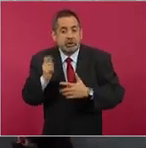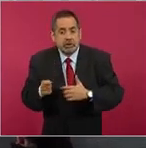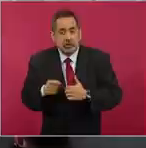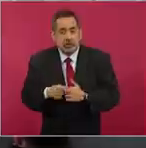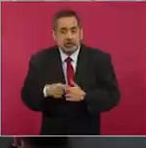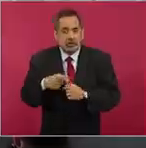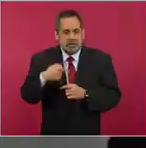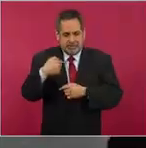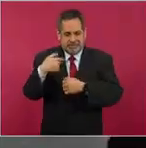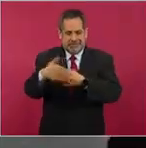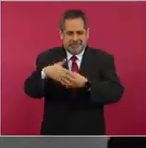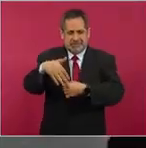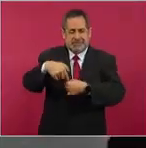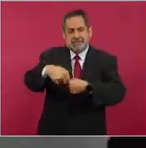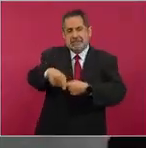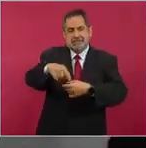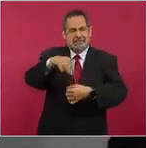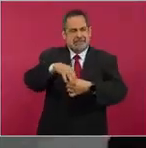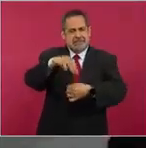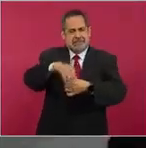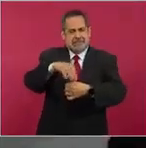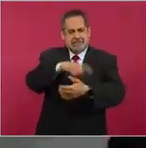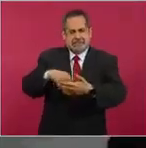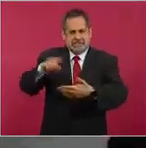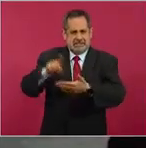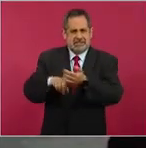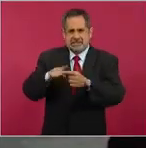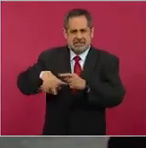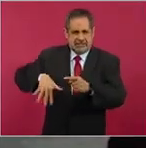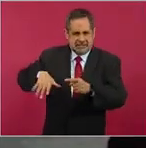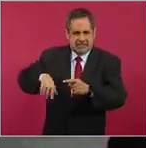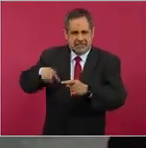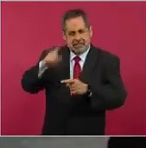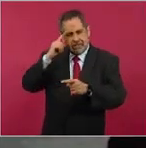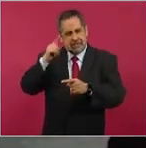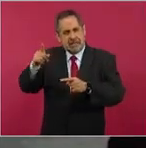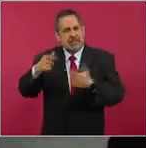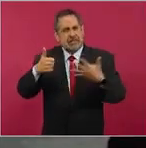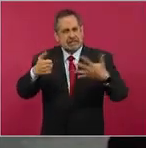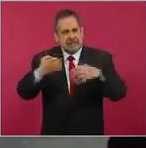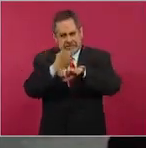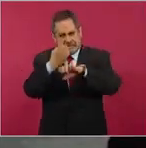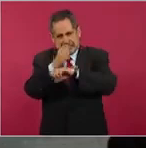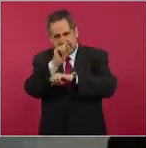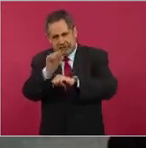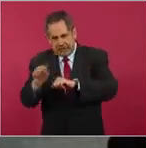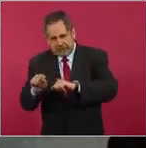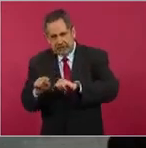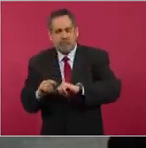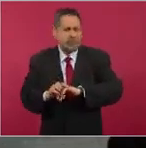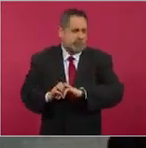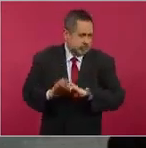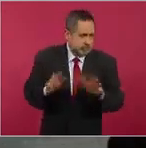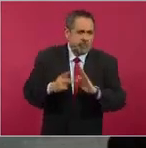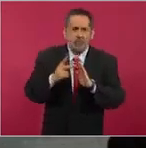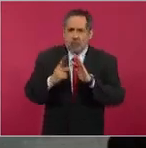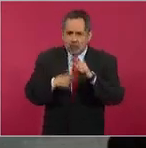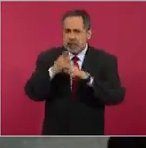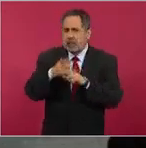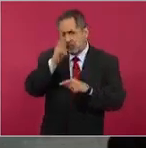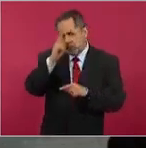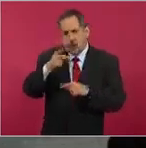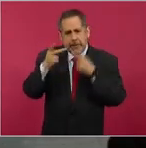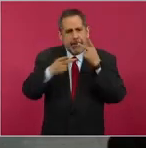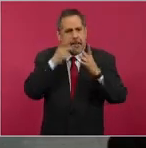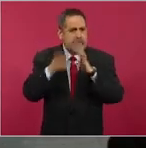por elecciones, lo que comentaban hace rato, por las elecciones en 6 estados. De nuevo se vuelve a hacer otra veda.